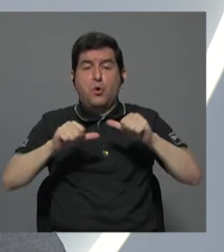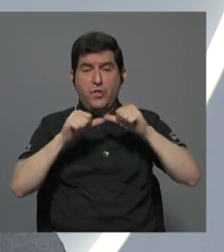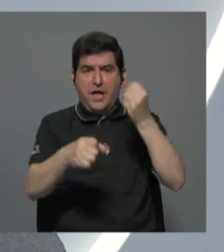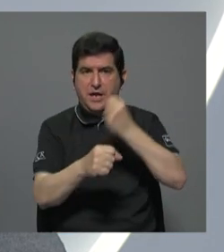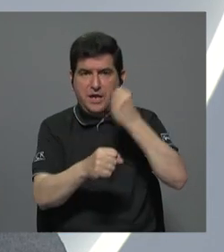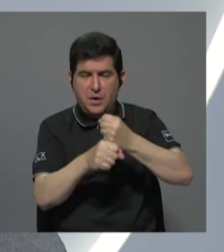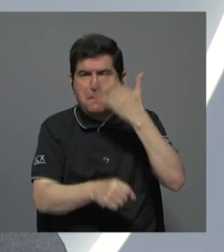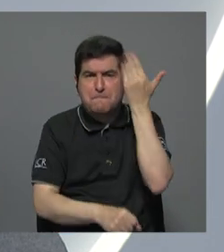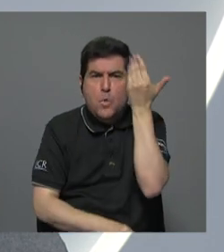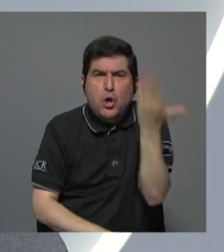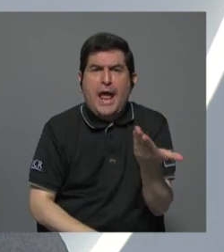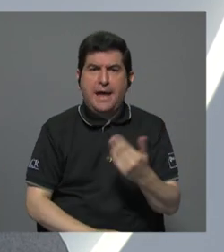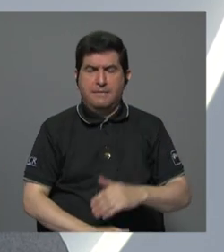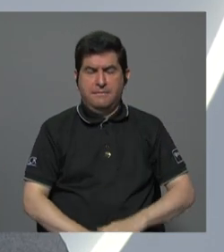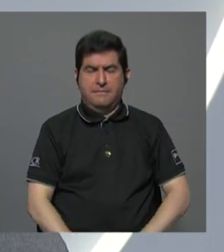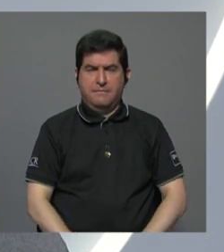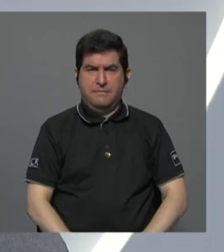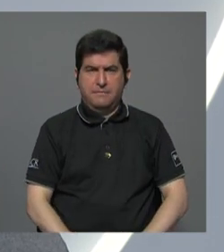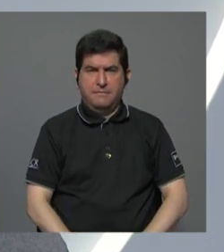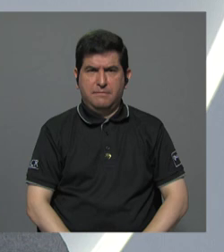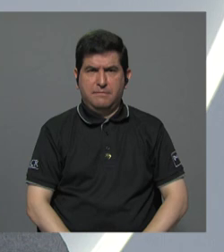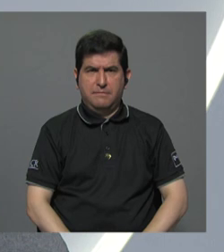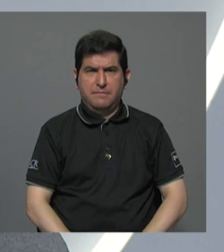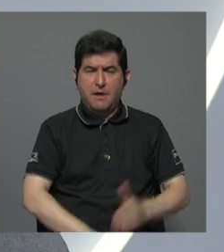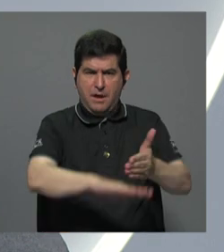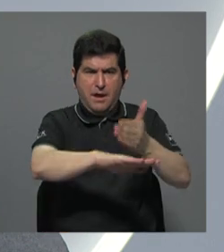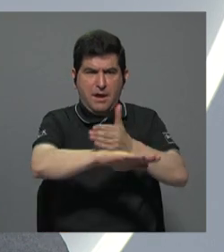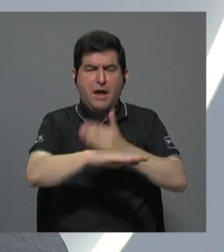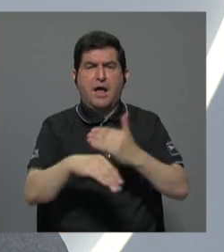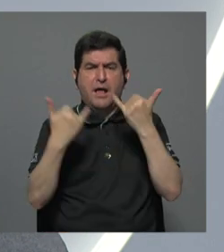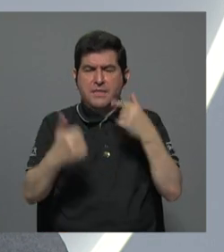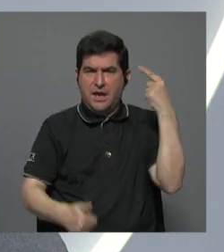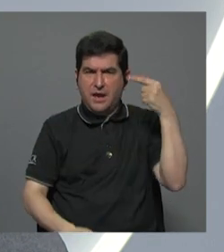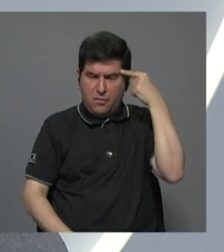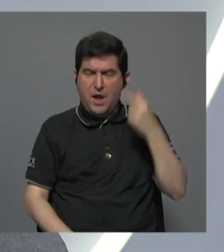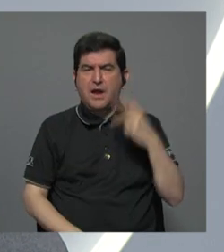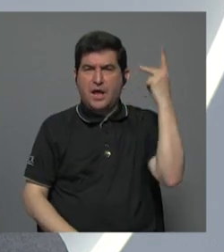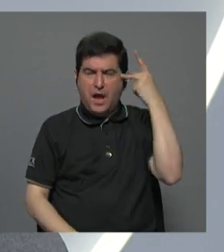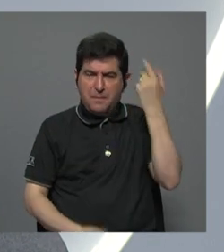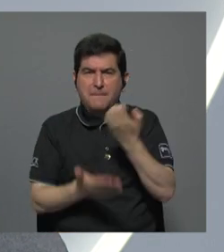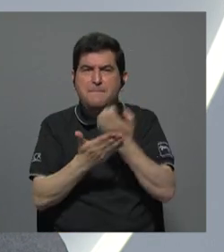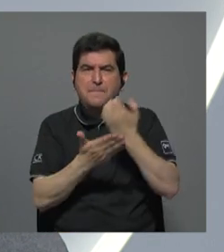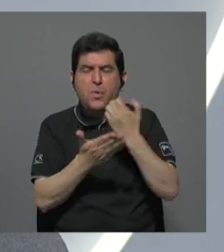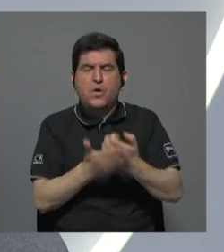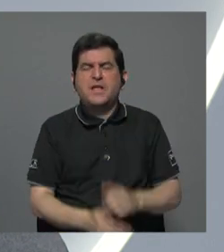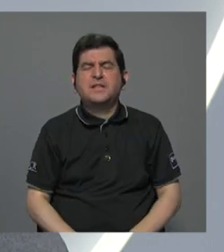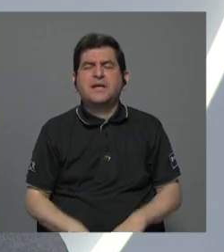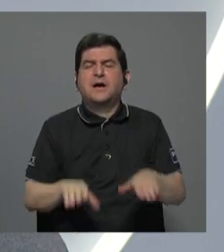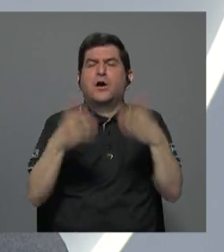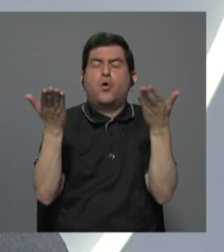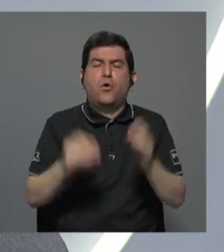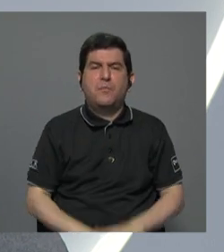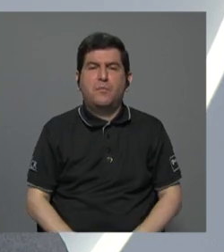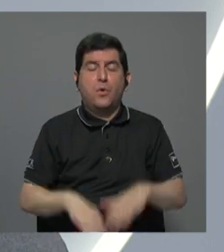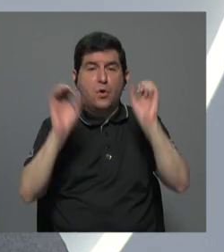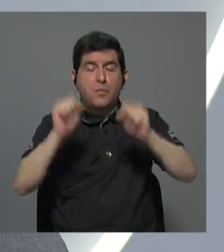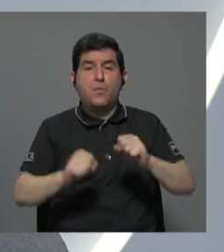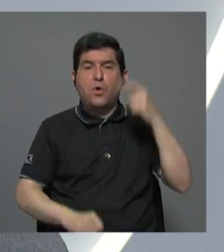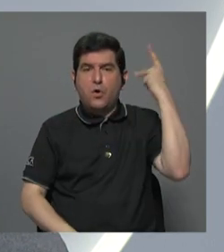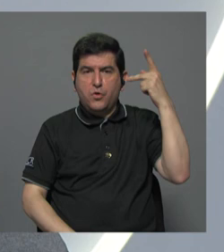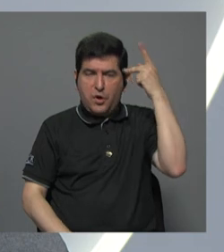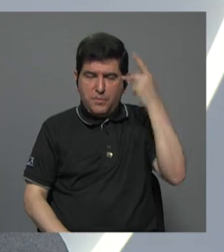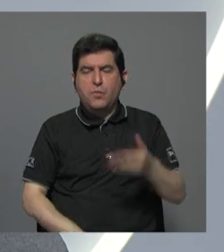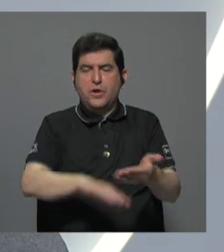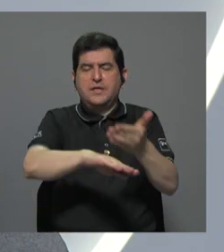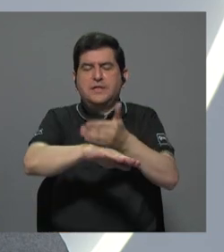operando como califica en el avance del actual gobierno en política fiscal que mejora se implementarían y como lograrían una política fiscal